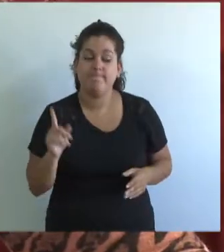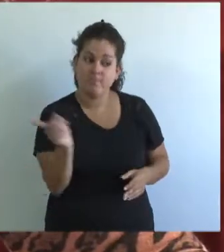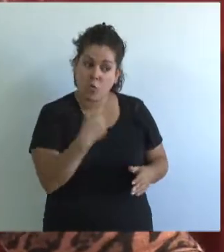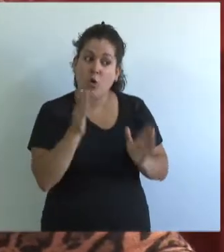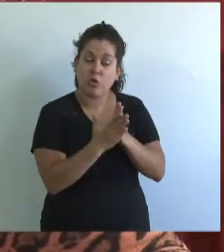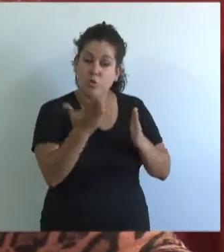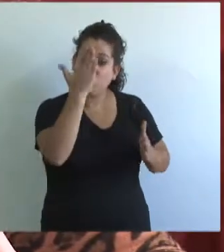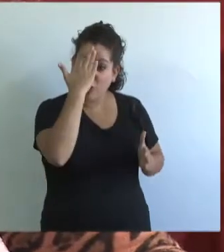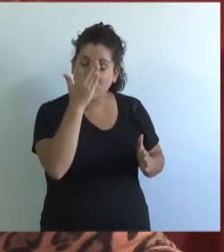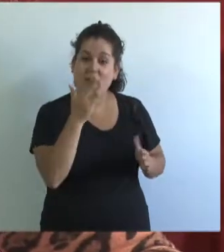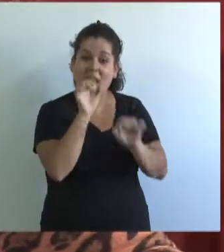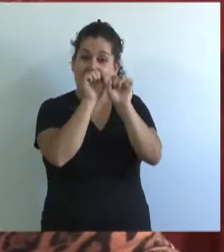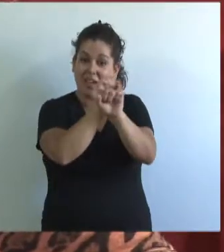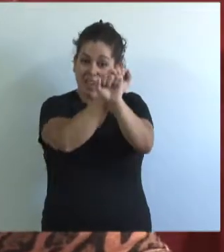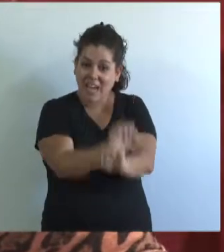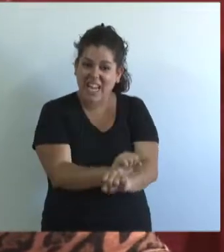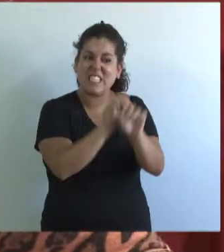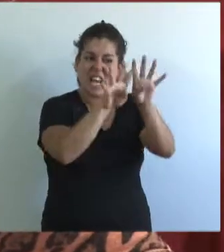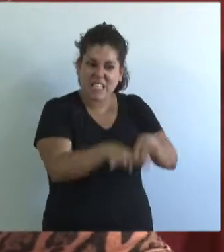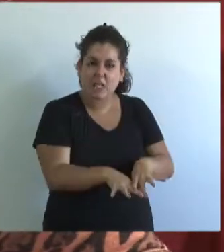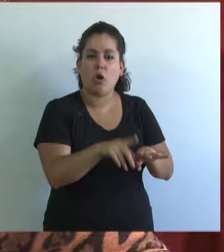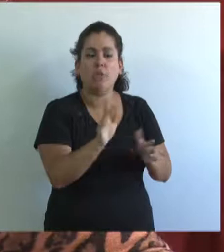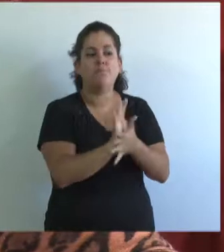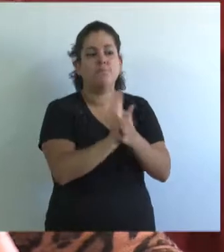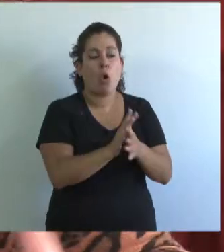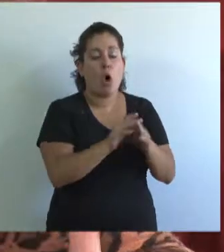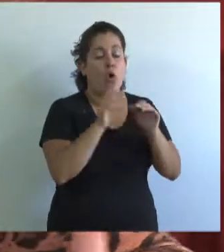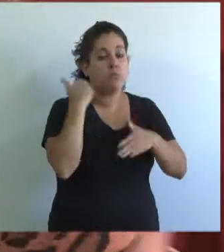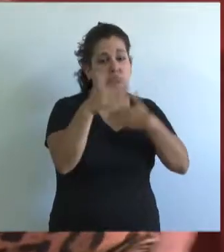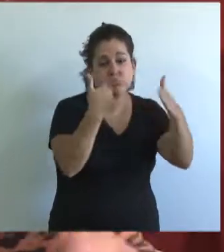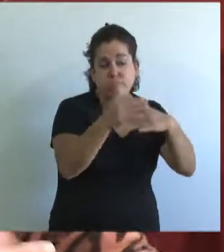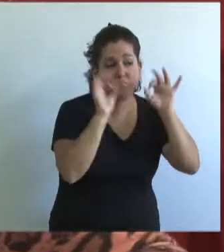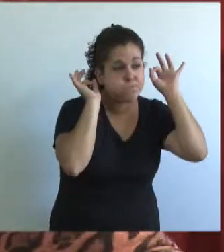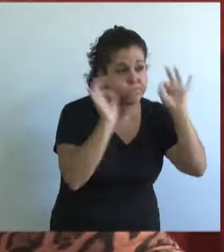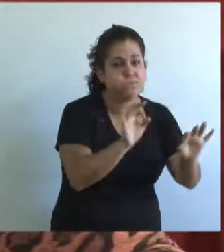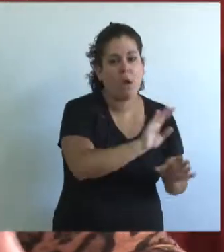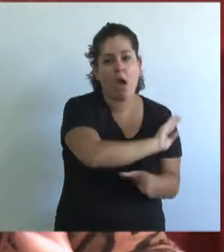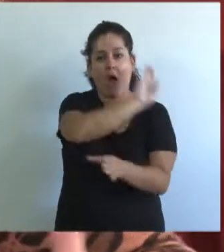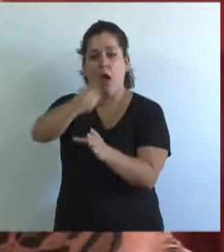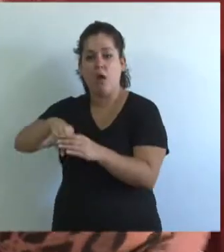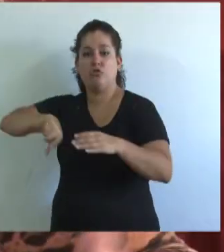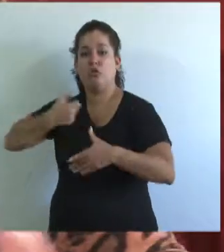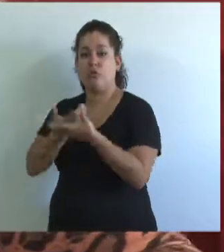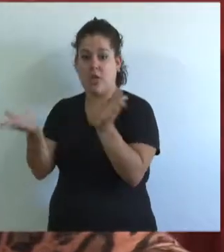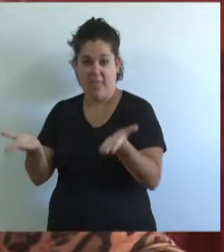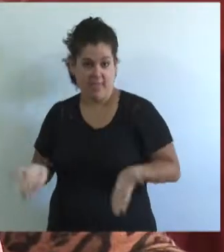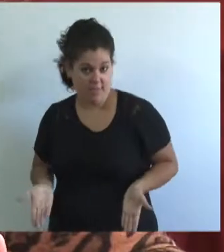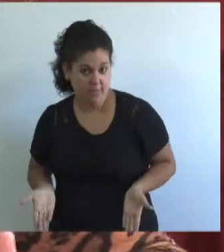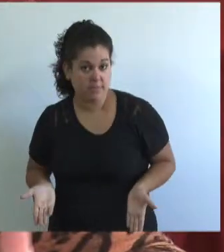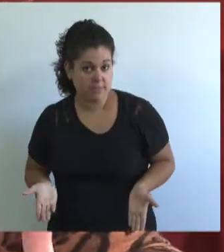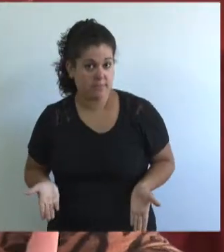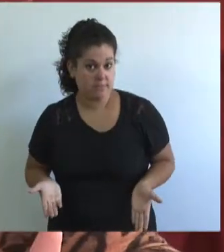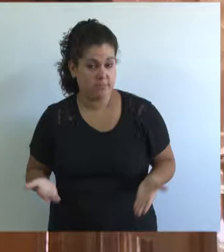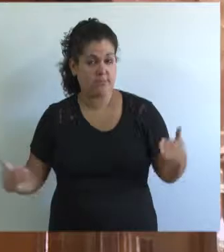Constitución Nacional, nuestro sistema carcelario es un sistema de resocialización y creemos que un proceso de resocialización es que aquellos